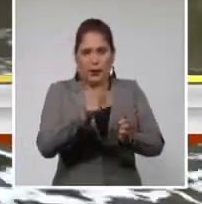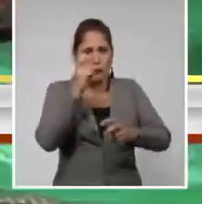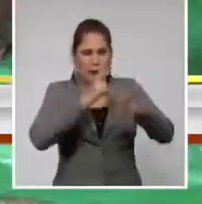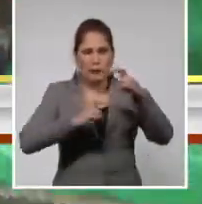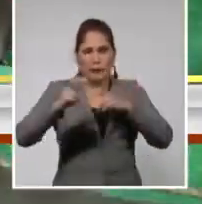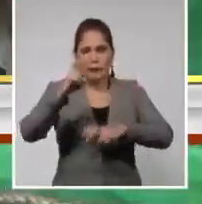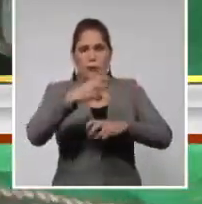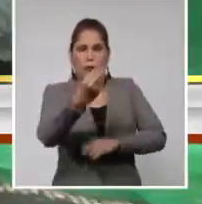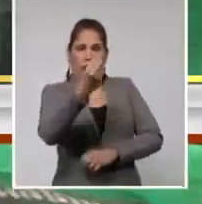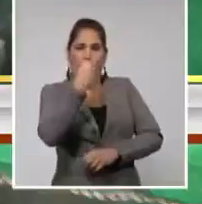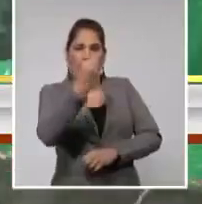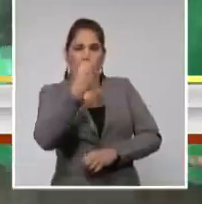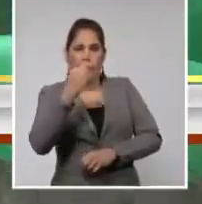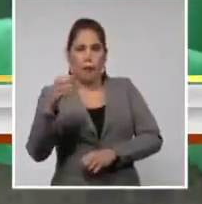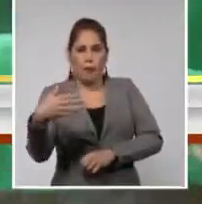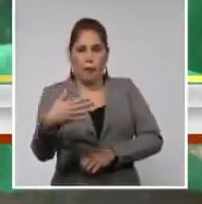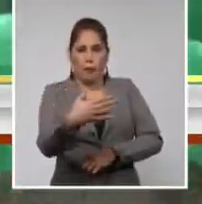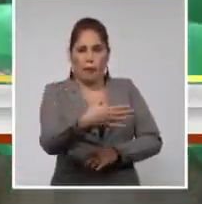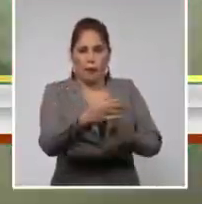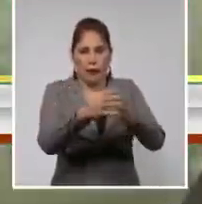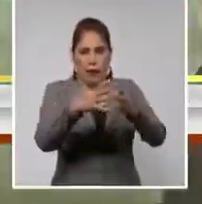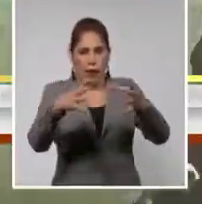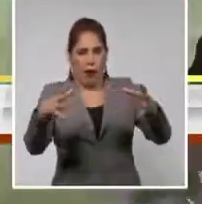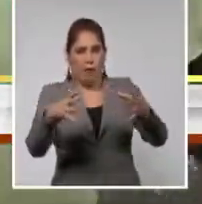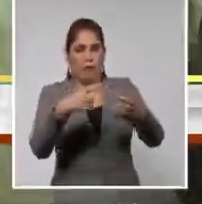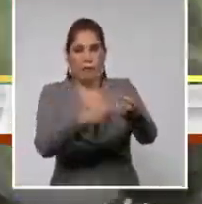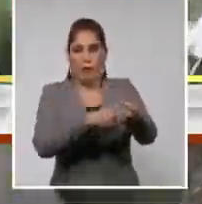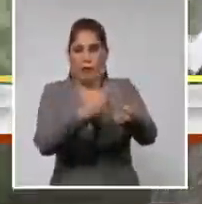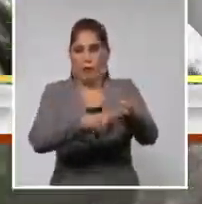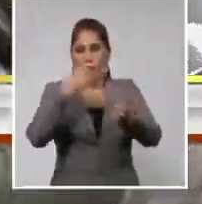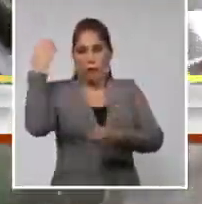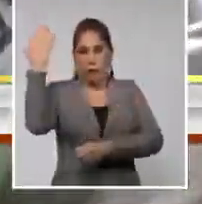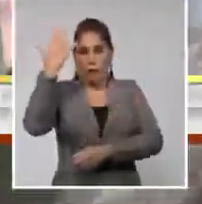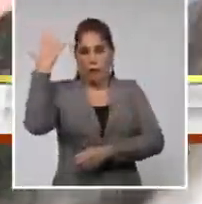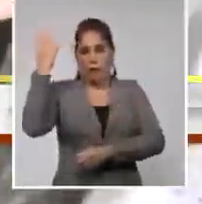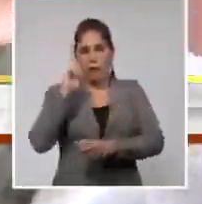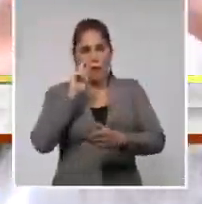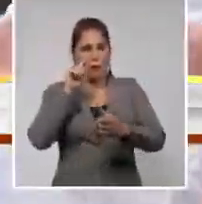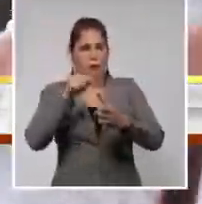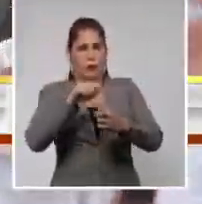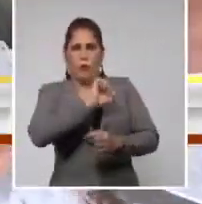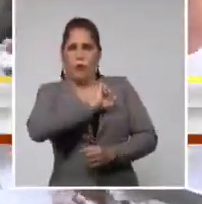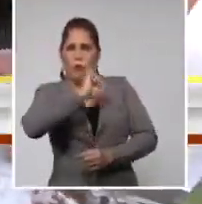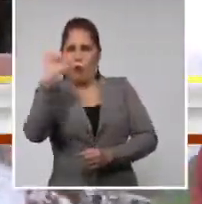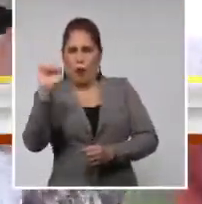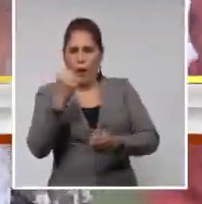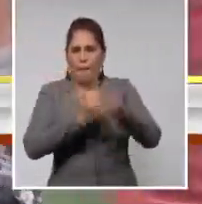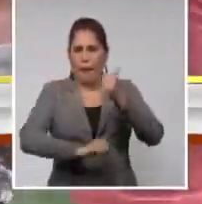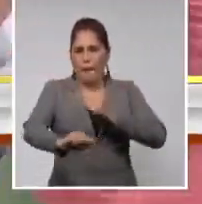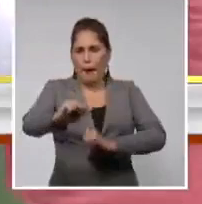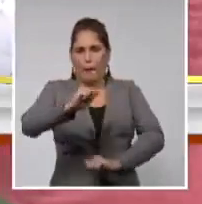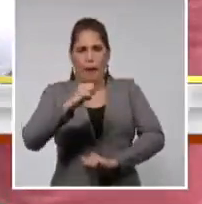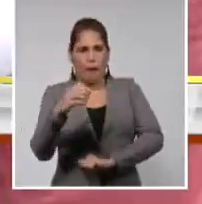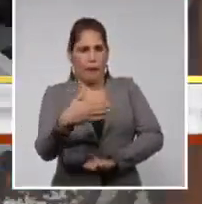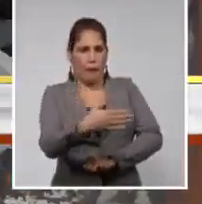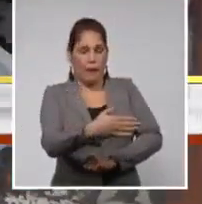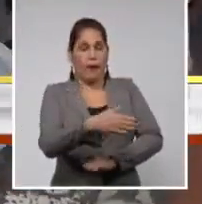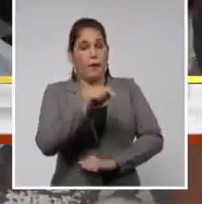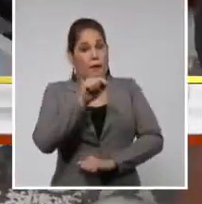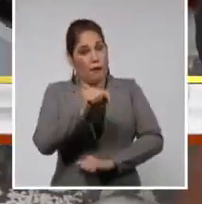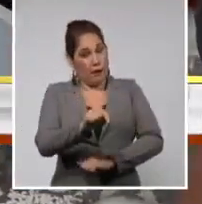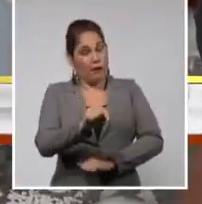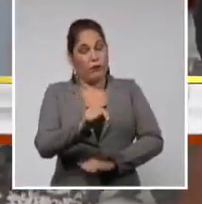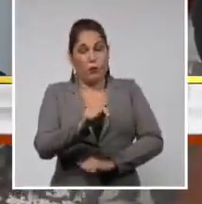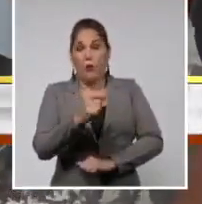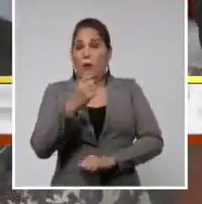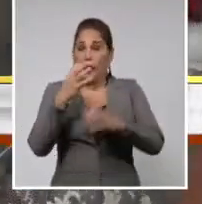dieta de alimentación del animal y su adaptación al medio con el objetivo de obtener un banco de reproductores. El paiche es una